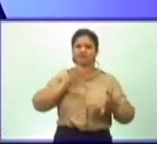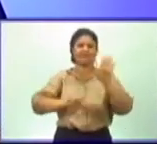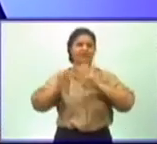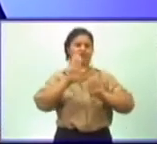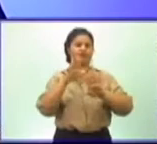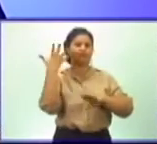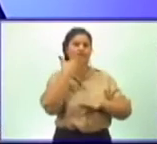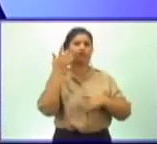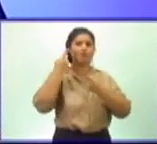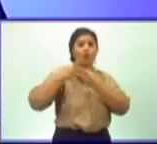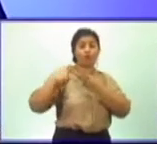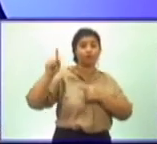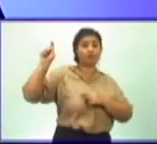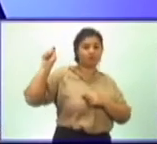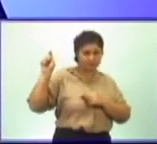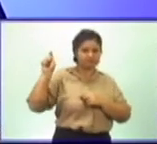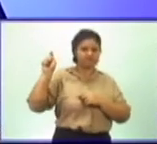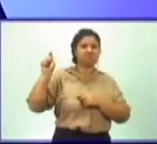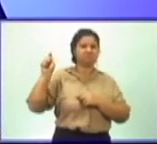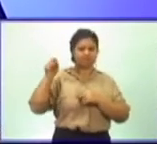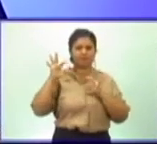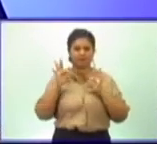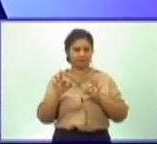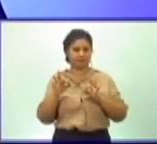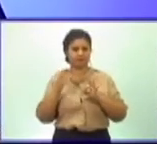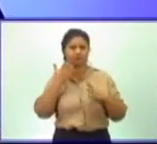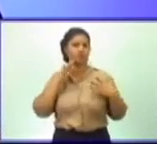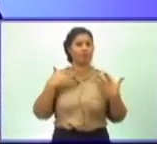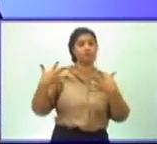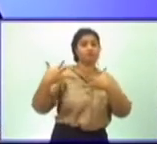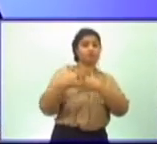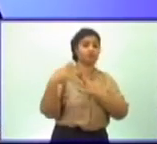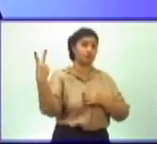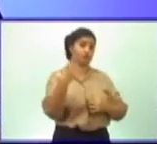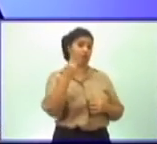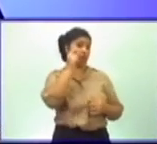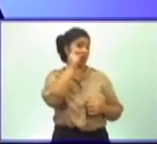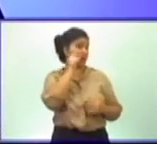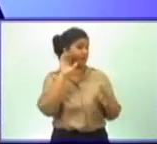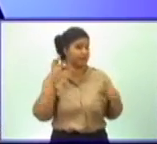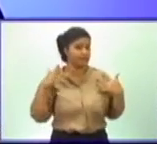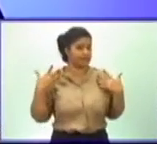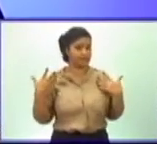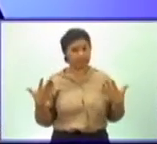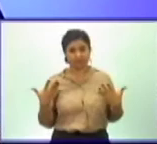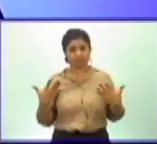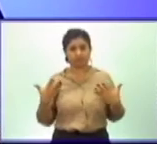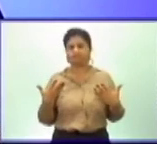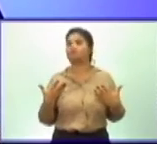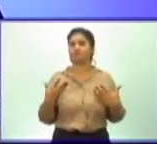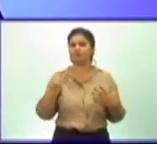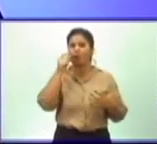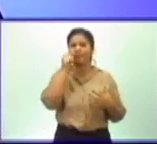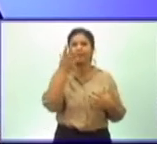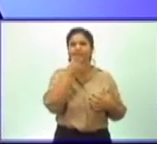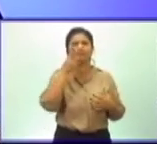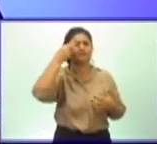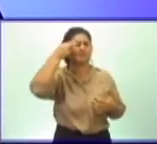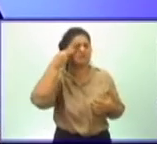a la conclusión que esa es la expresión que más se reitera por Orgón. Está cegado totalmente con Tartufo, no le